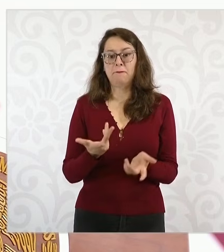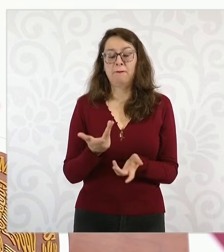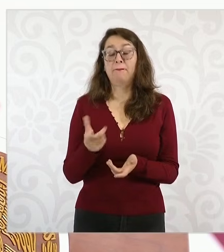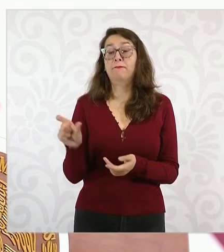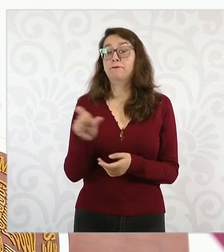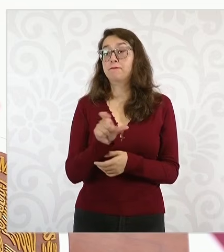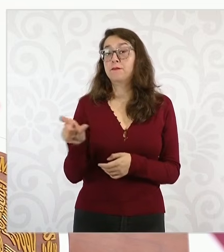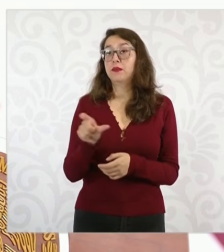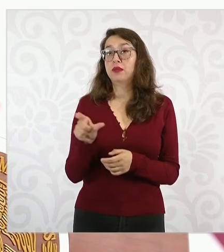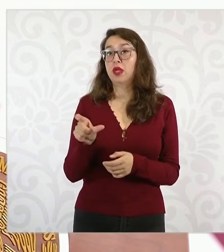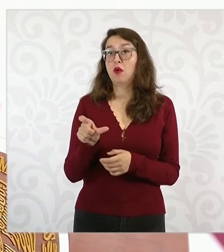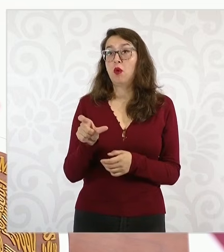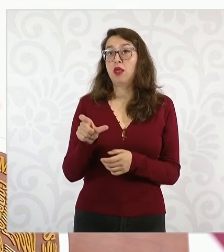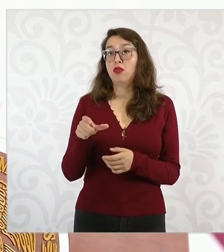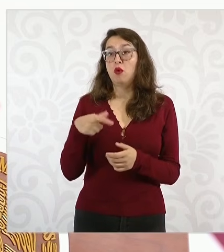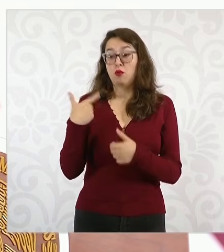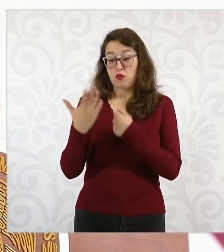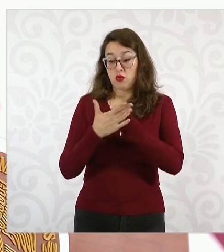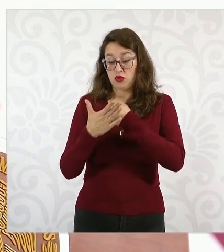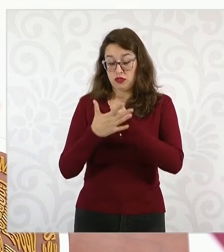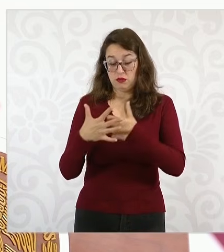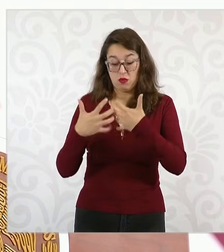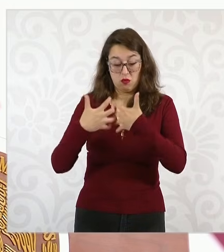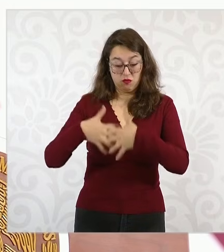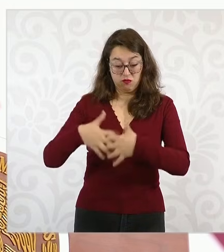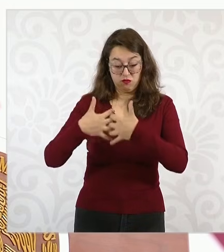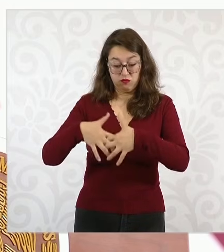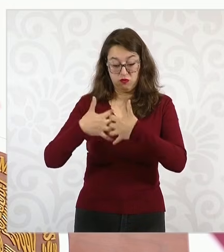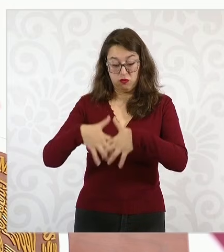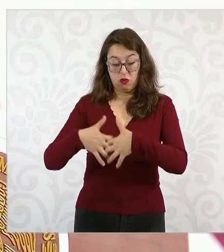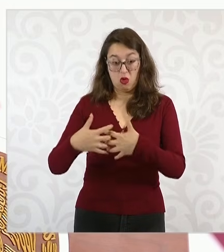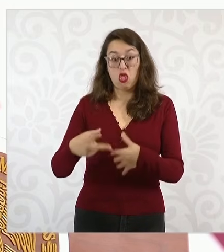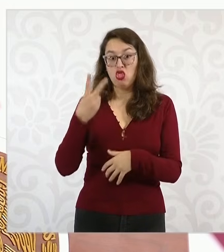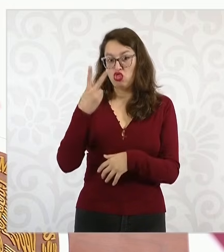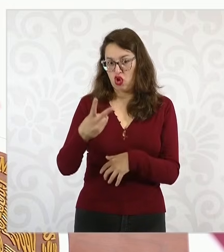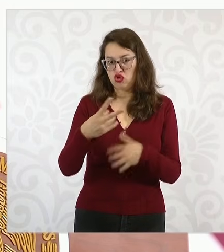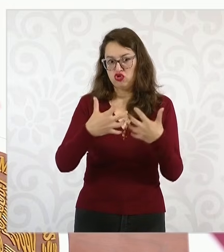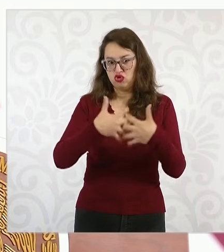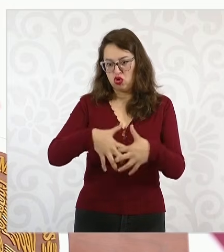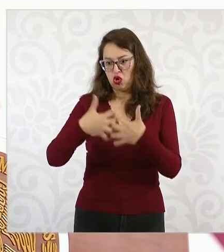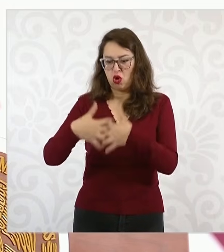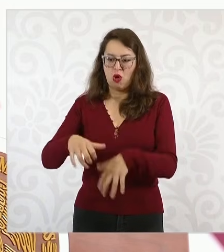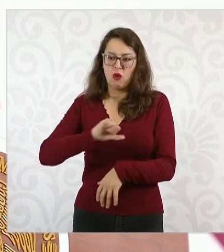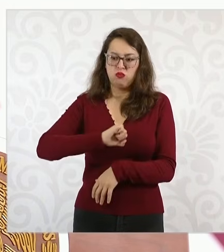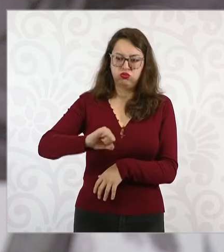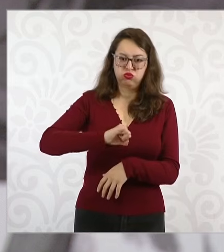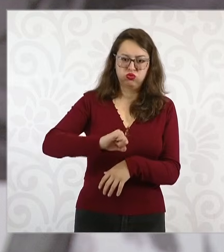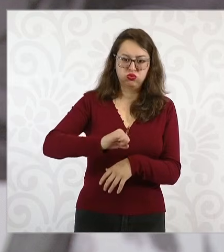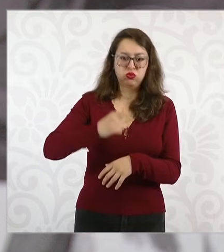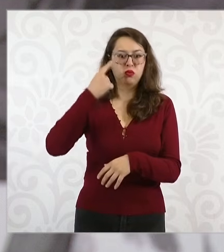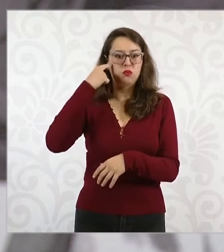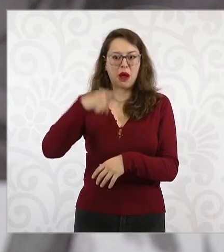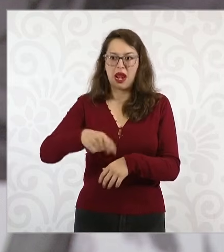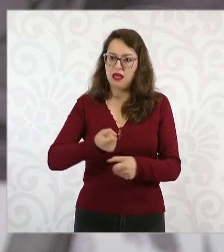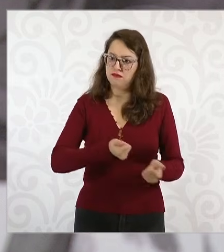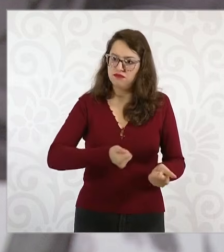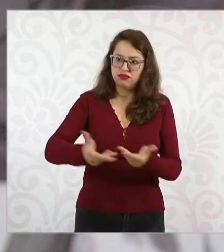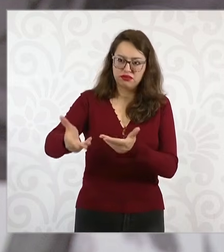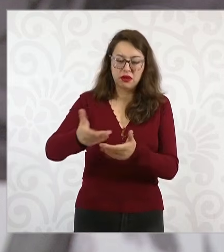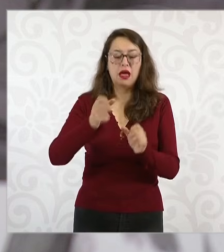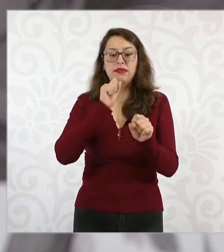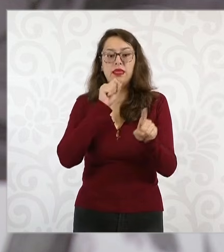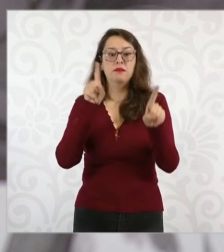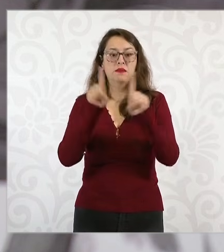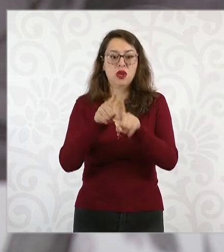la licitación de 2 plantas de rebombeo más un tanque y estará terminándose